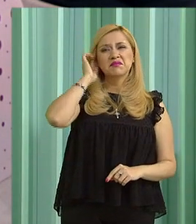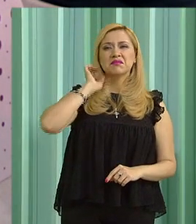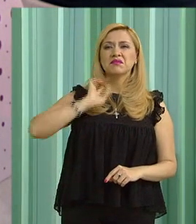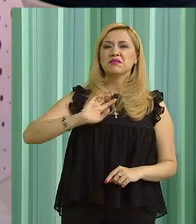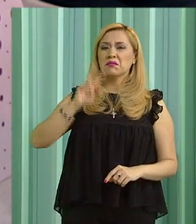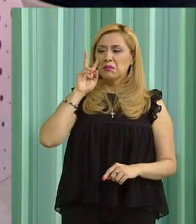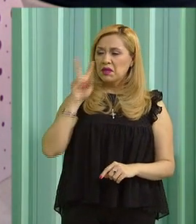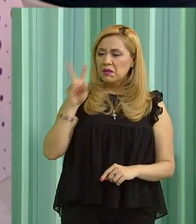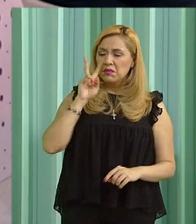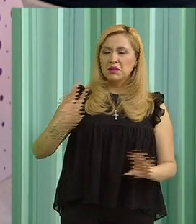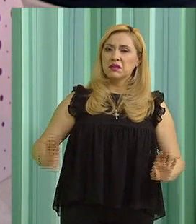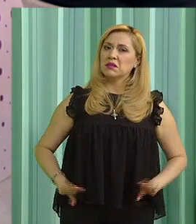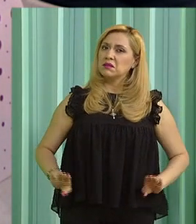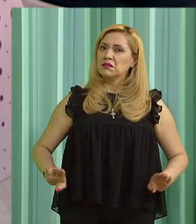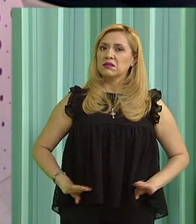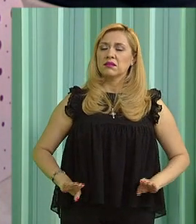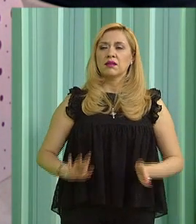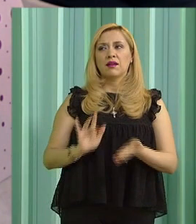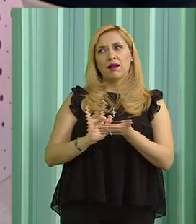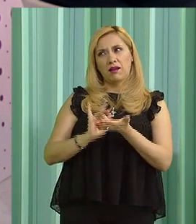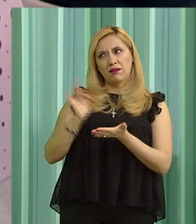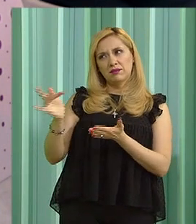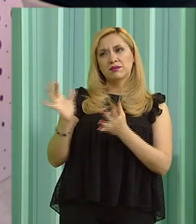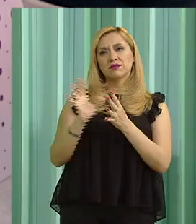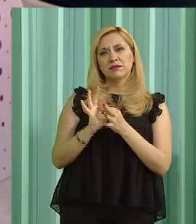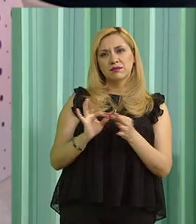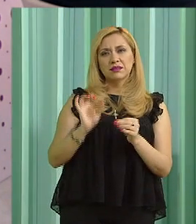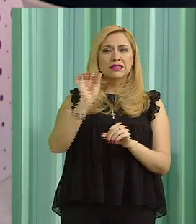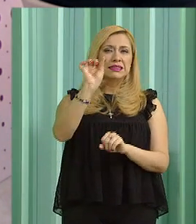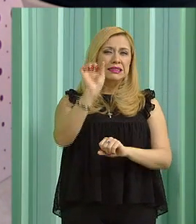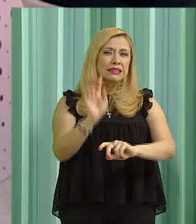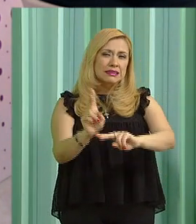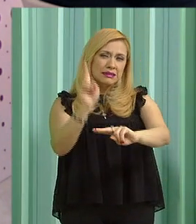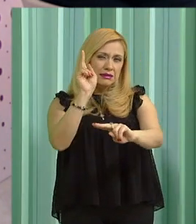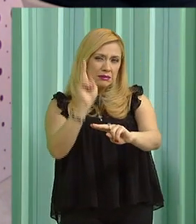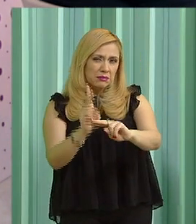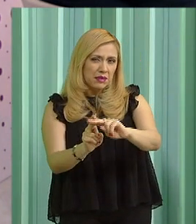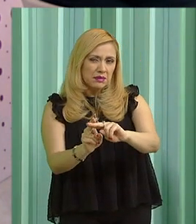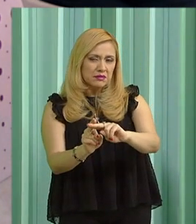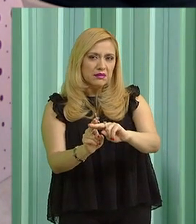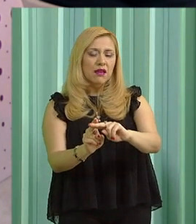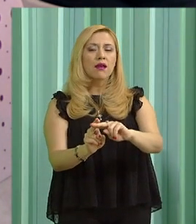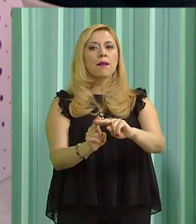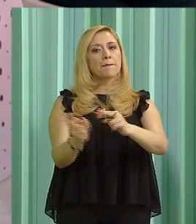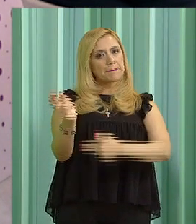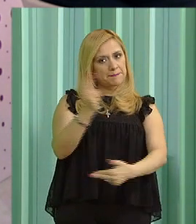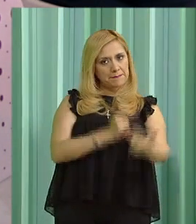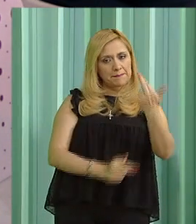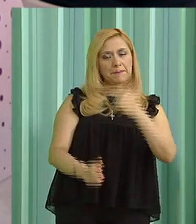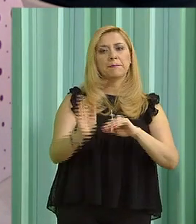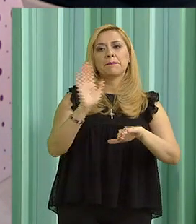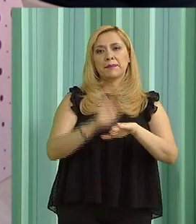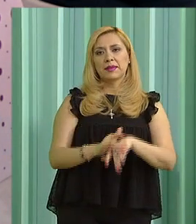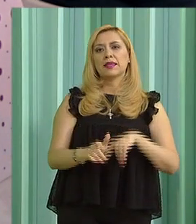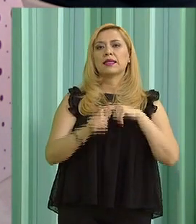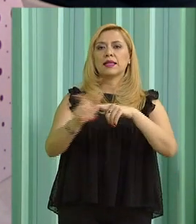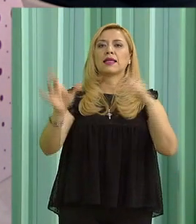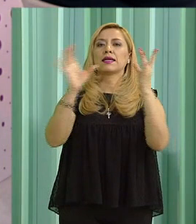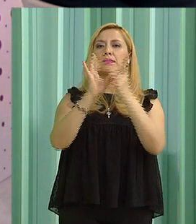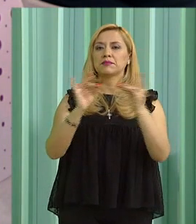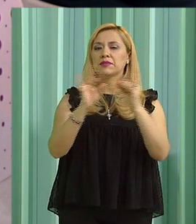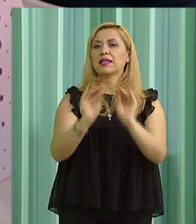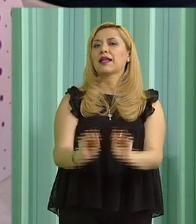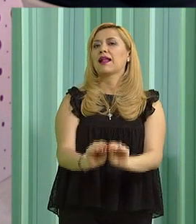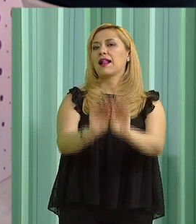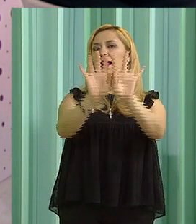vamos a encontrar. Muy bien, gracias, Víctor. Es momento de hacer una pausa y con este contexto, digamos, de lo que nos